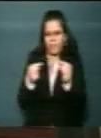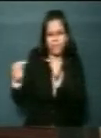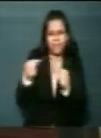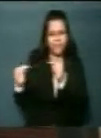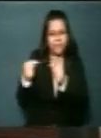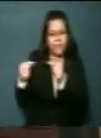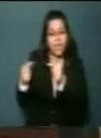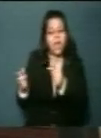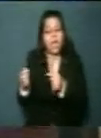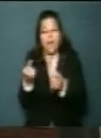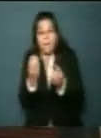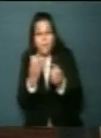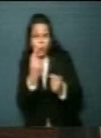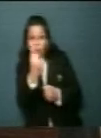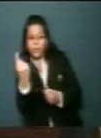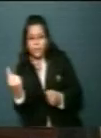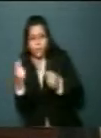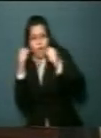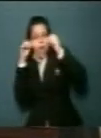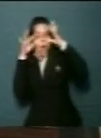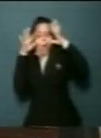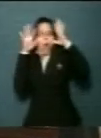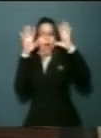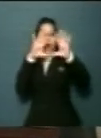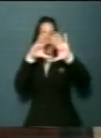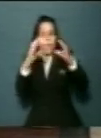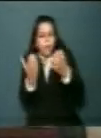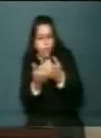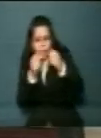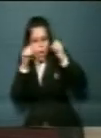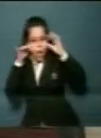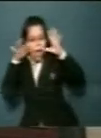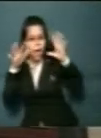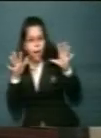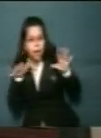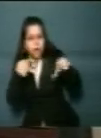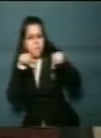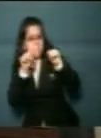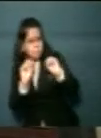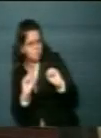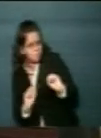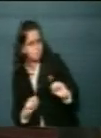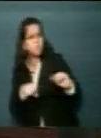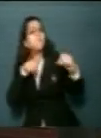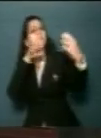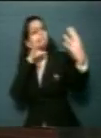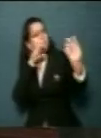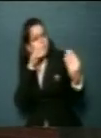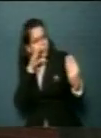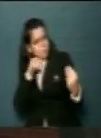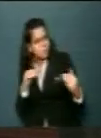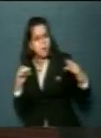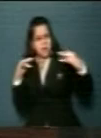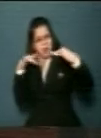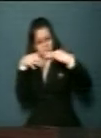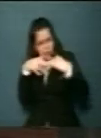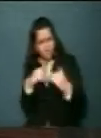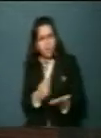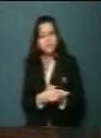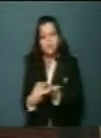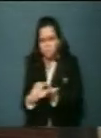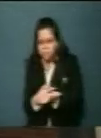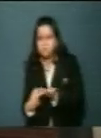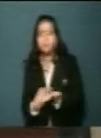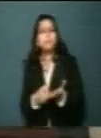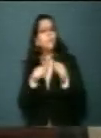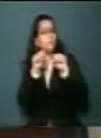para asombro del mundo entero, fueron capaces de reunirse, dialogar, negociar, lo